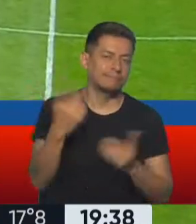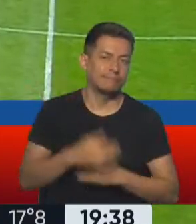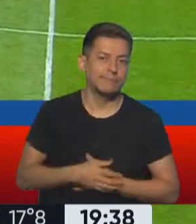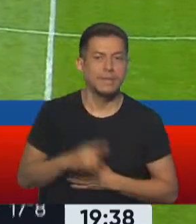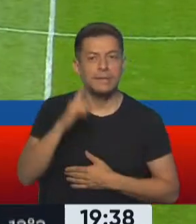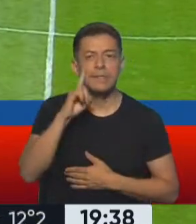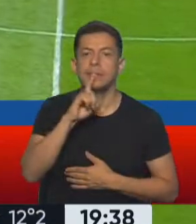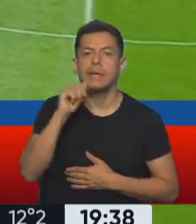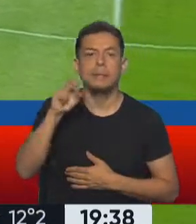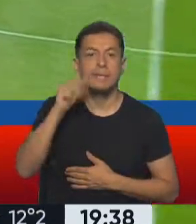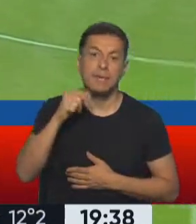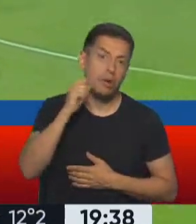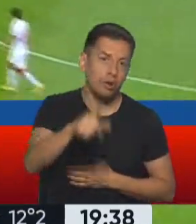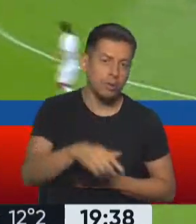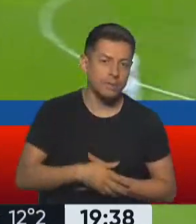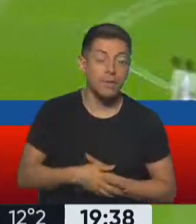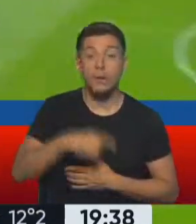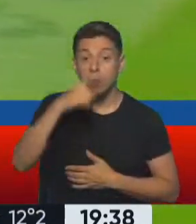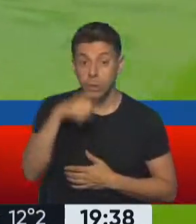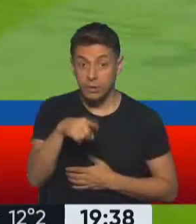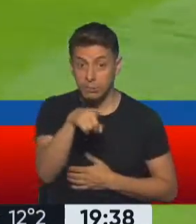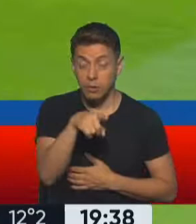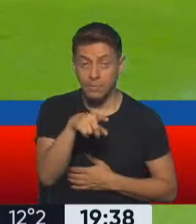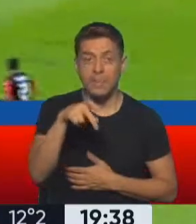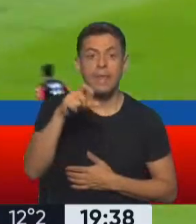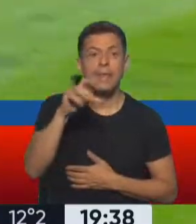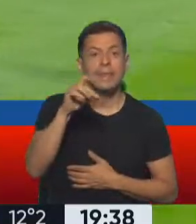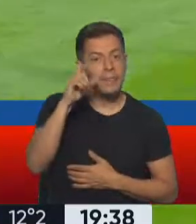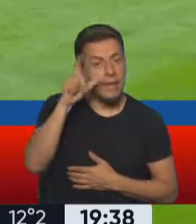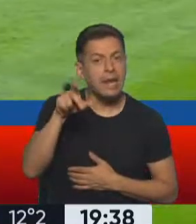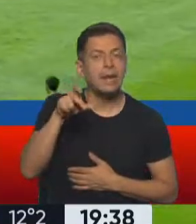Pincha. Por último, Del Prete pica.